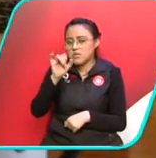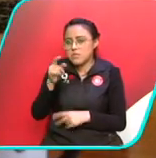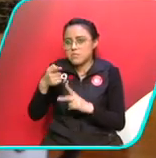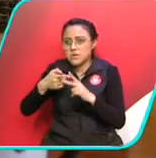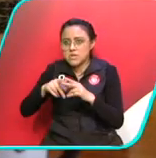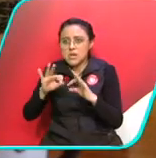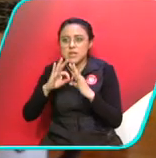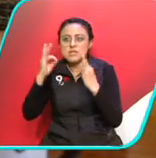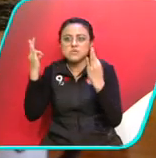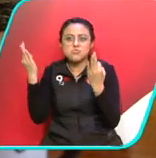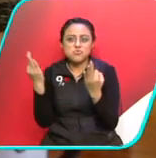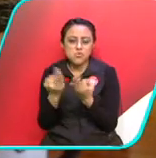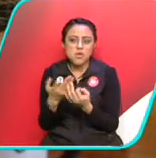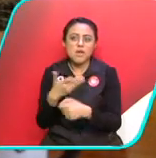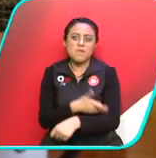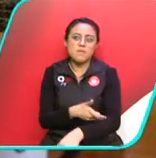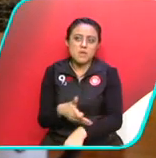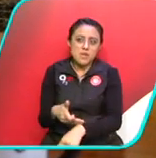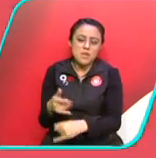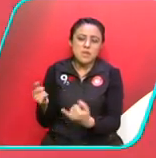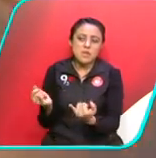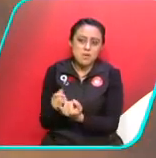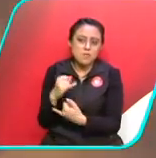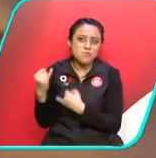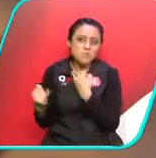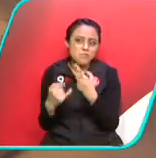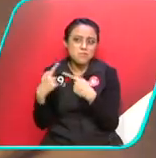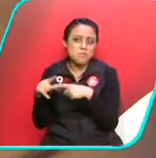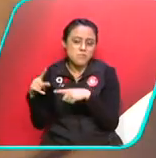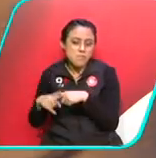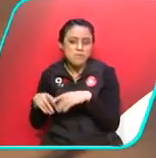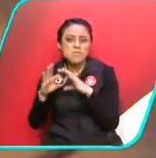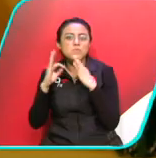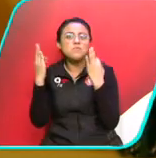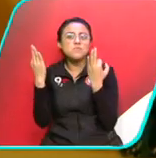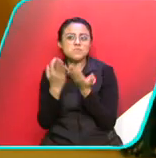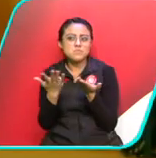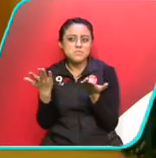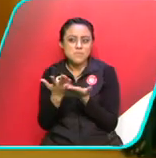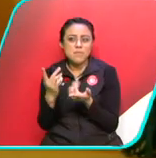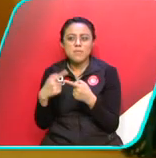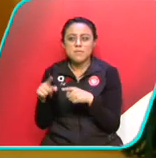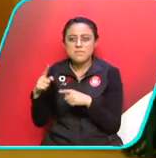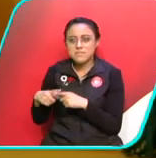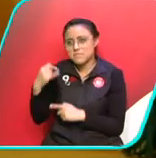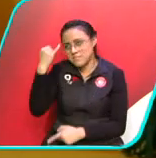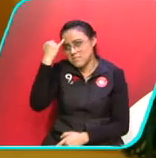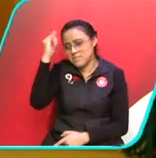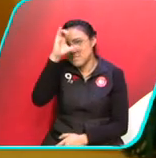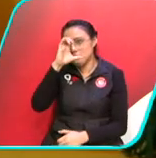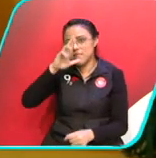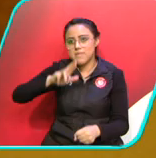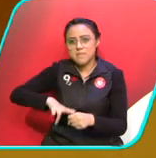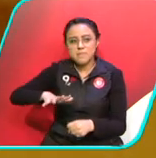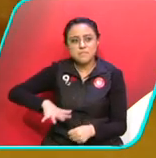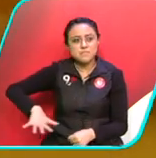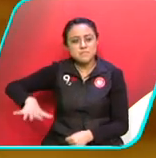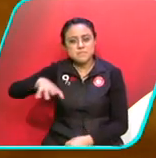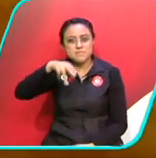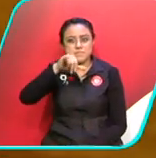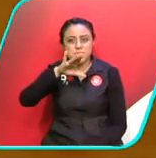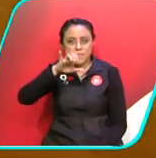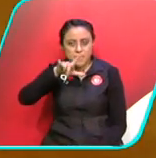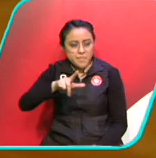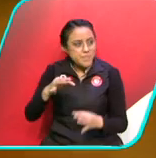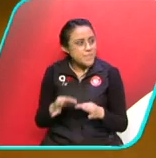la historia familiar y la historia de los juegos. Todos los modelos que elaboran están inspirados en las culturas nacionales, en lo